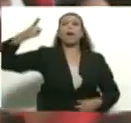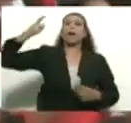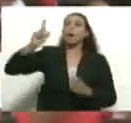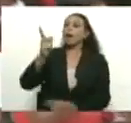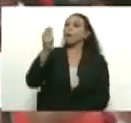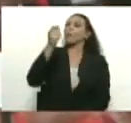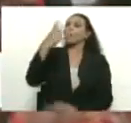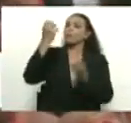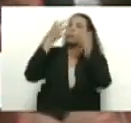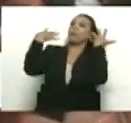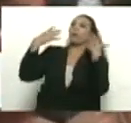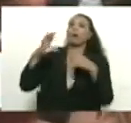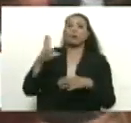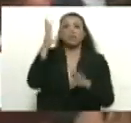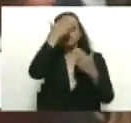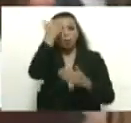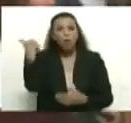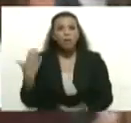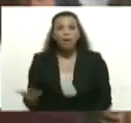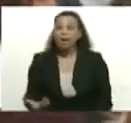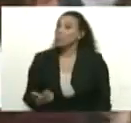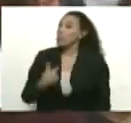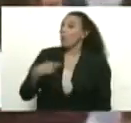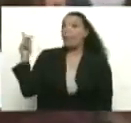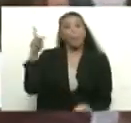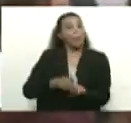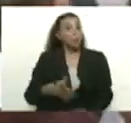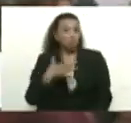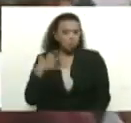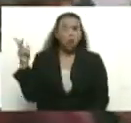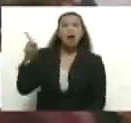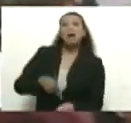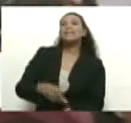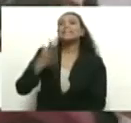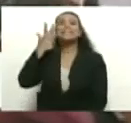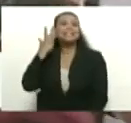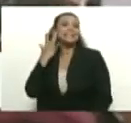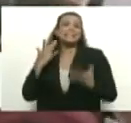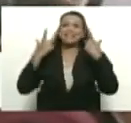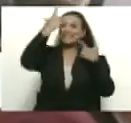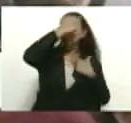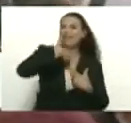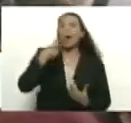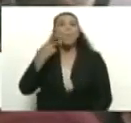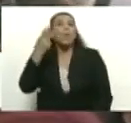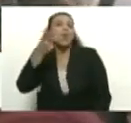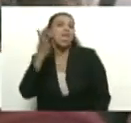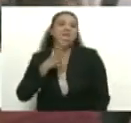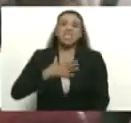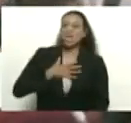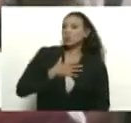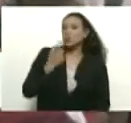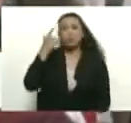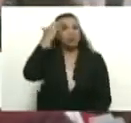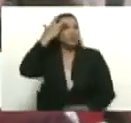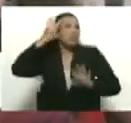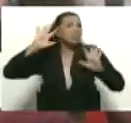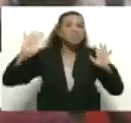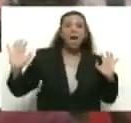dije antes. Soy yo, estoy recién llegada, recién llegado a la política, no sé